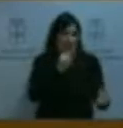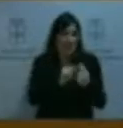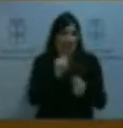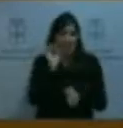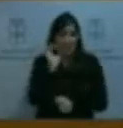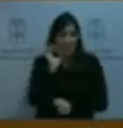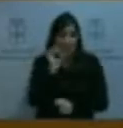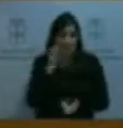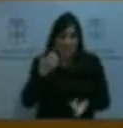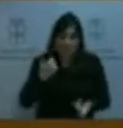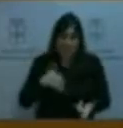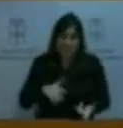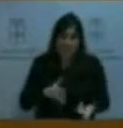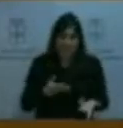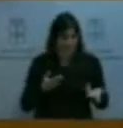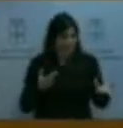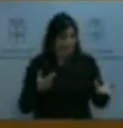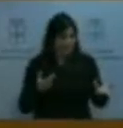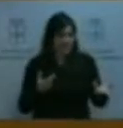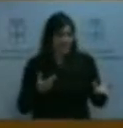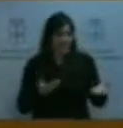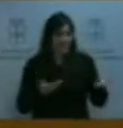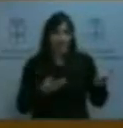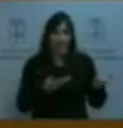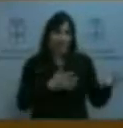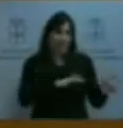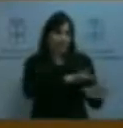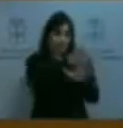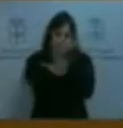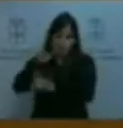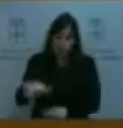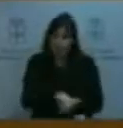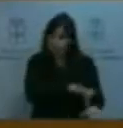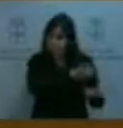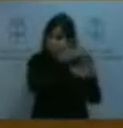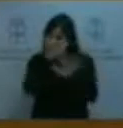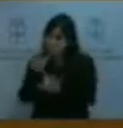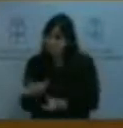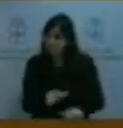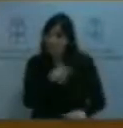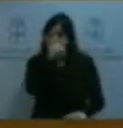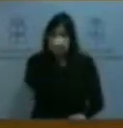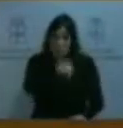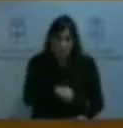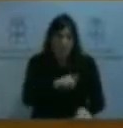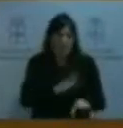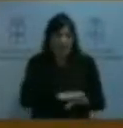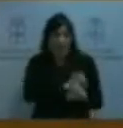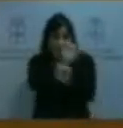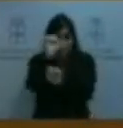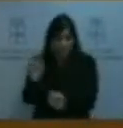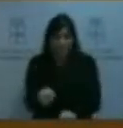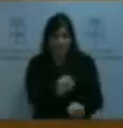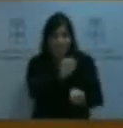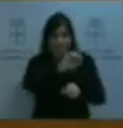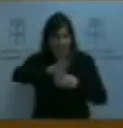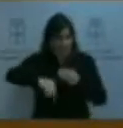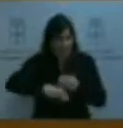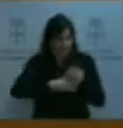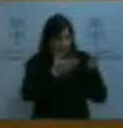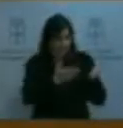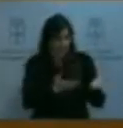de demagogia hasta la sesión en la defensa hoy de sus enmiendas reservadas. Bueno, creo que